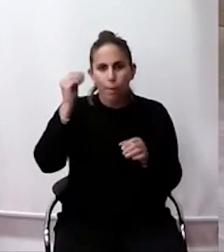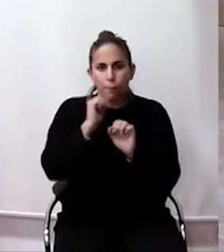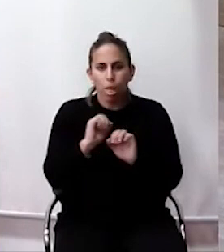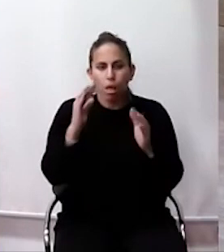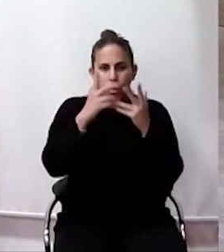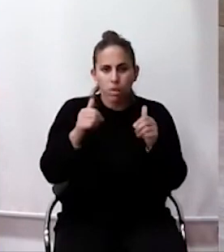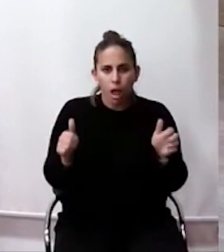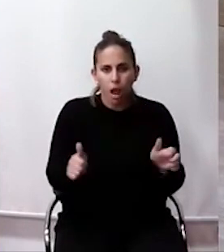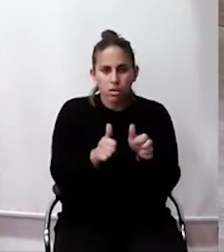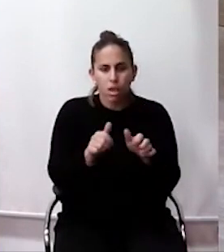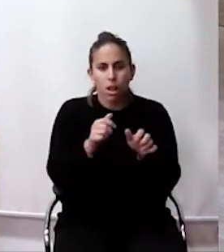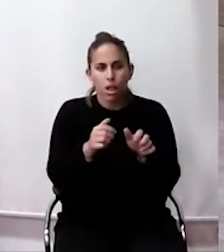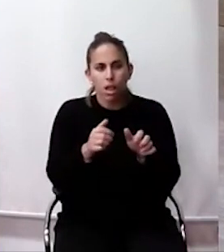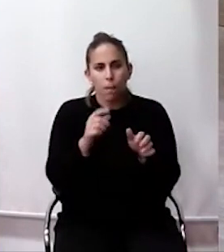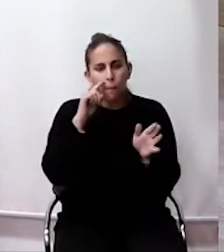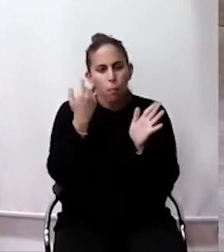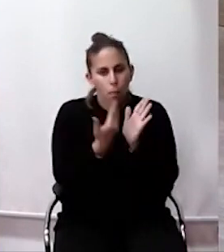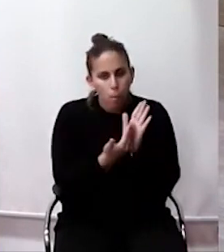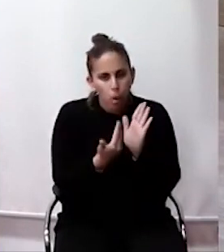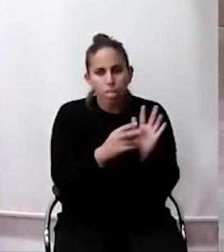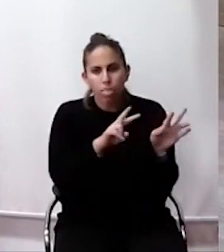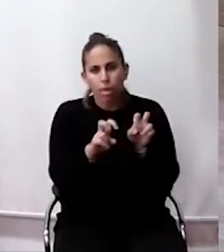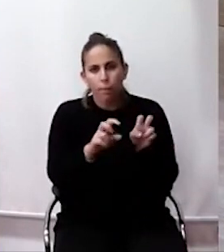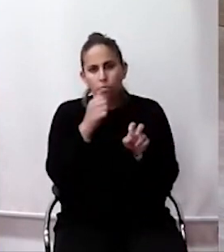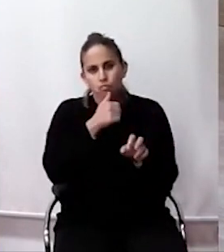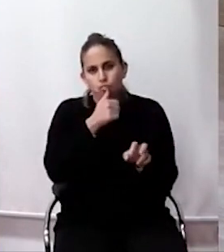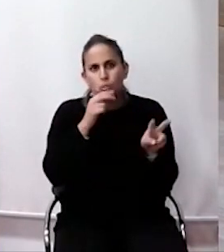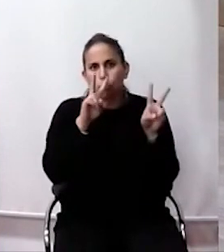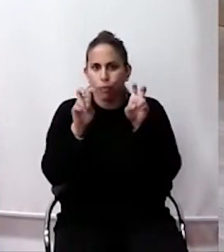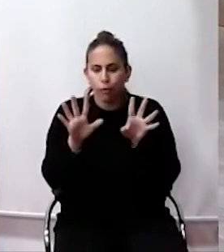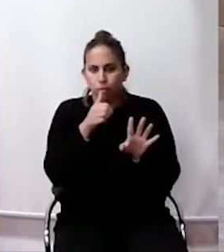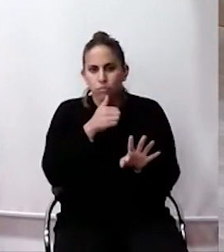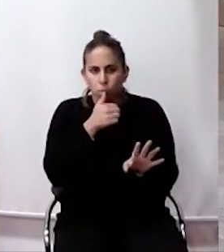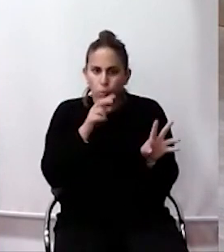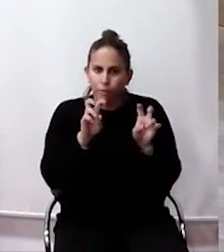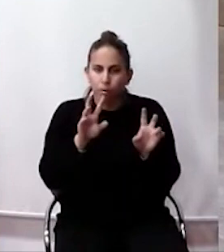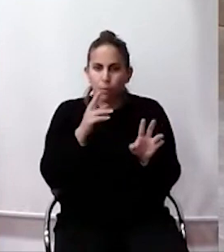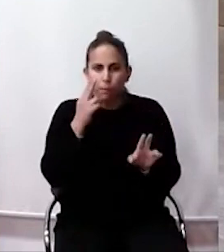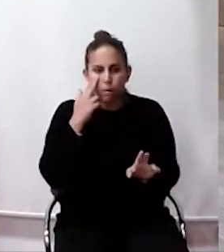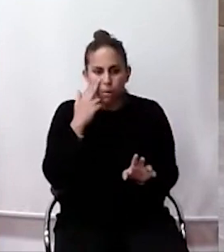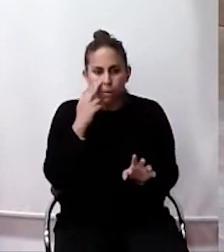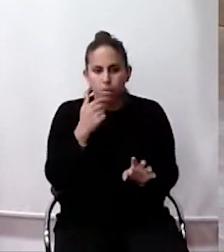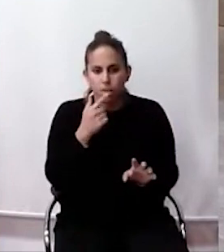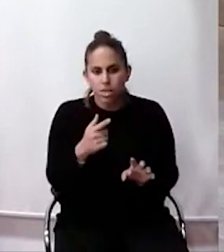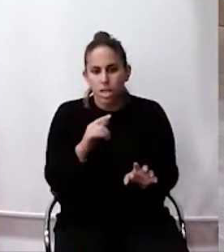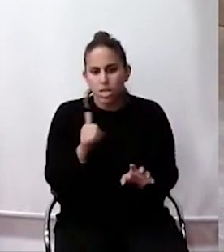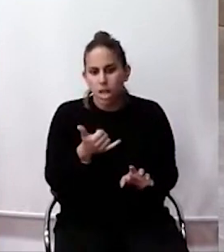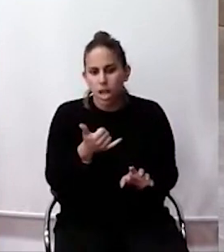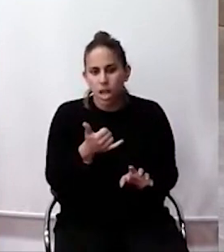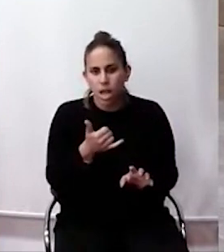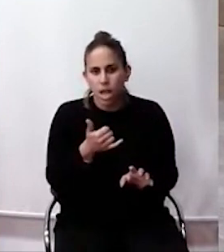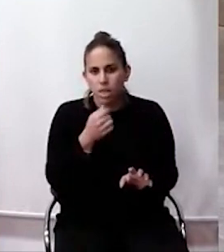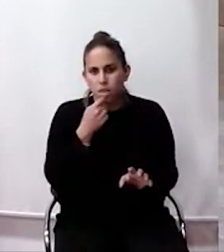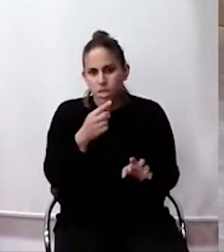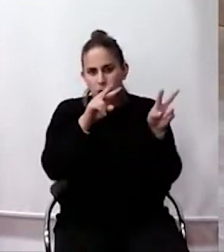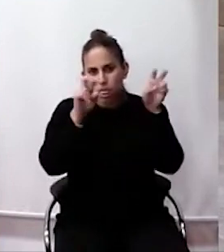y estar proponiendo este tipo de soluciones a su problemática, que ya, como lo dice el